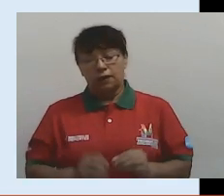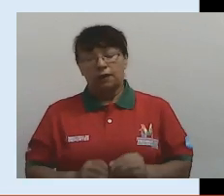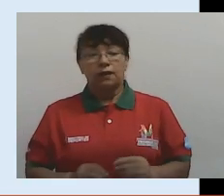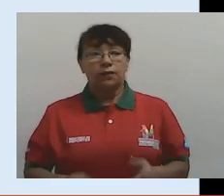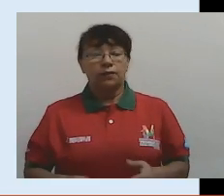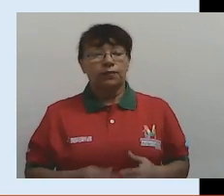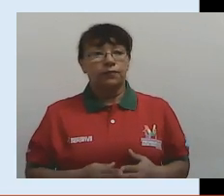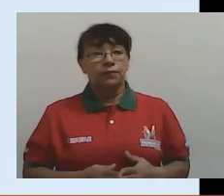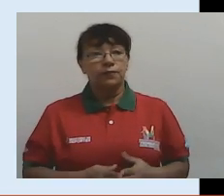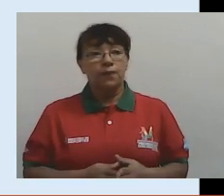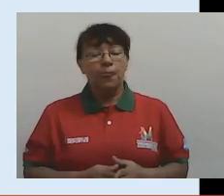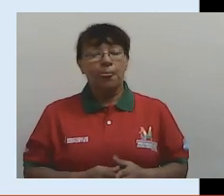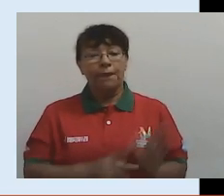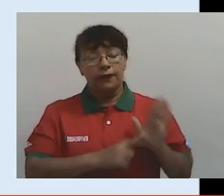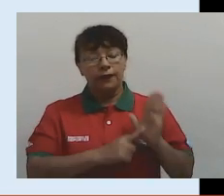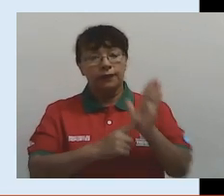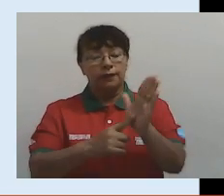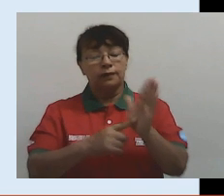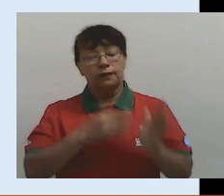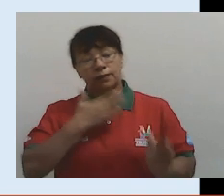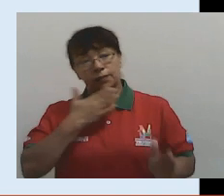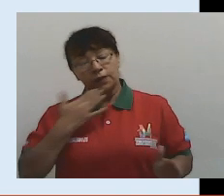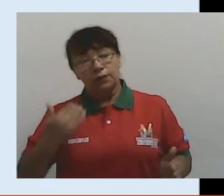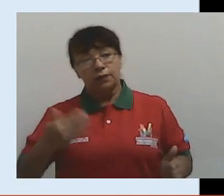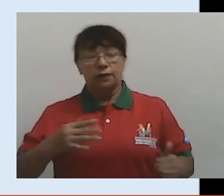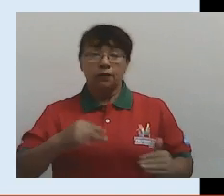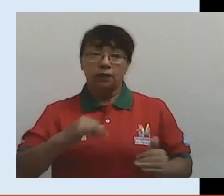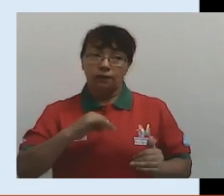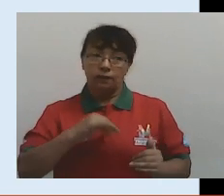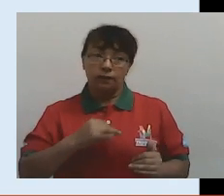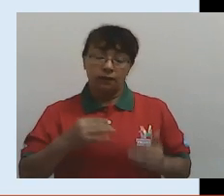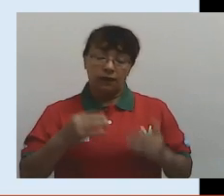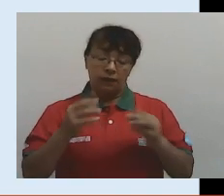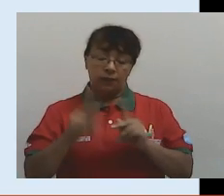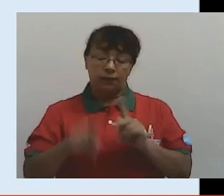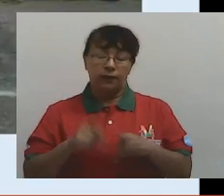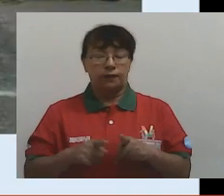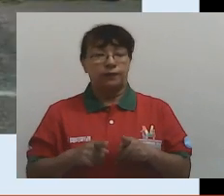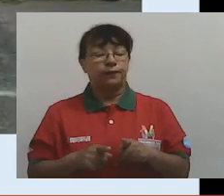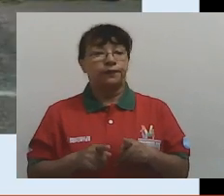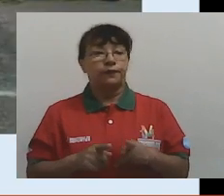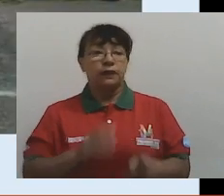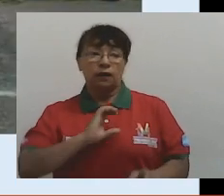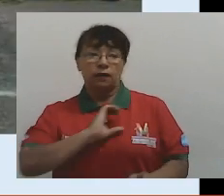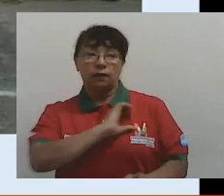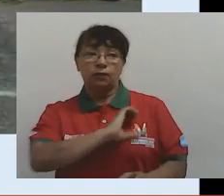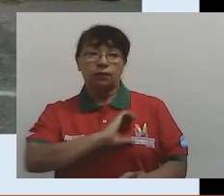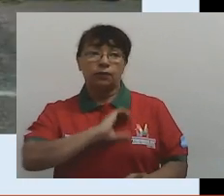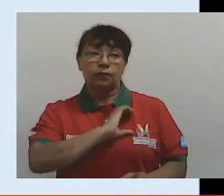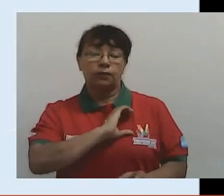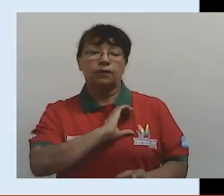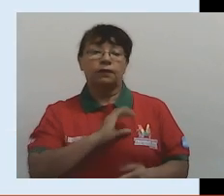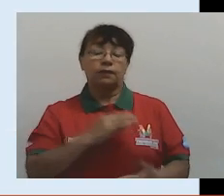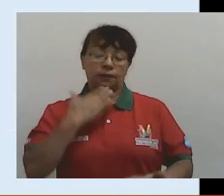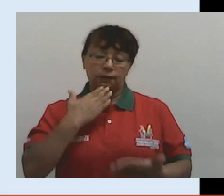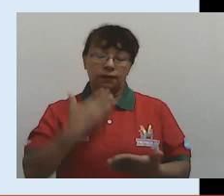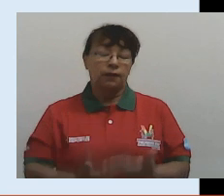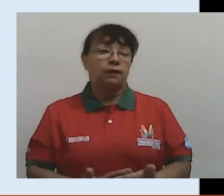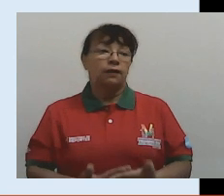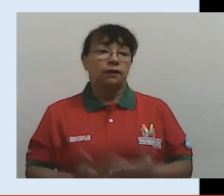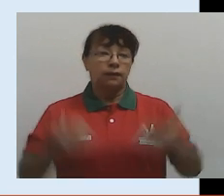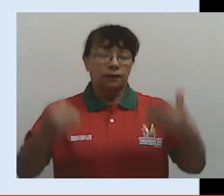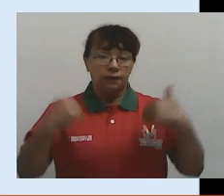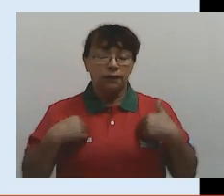que muestra lo mejor de sí mismo. Ese comportamiento también debe ser evidente, les digo, se tiene